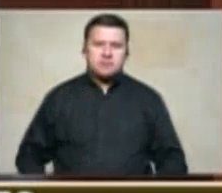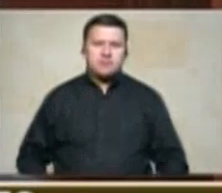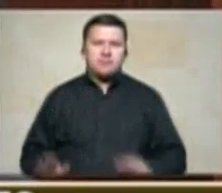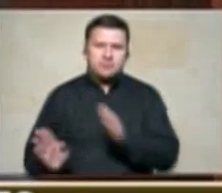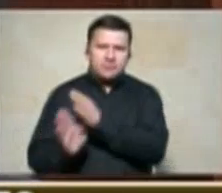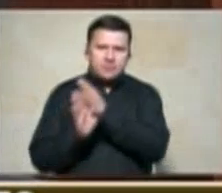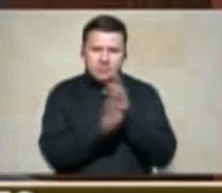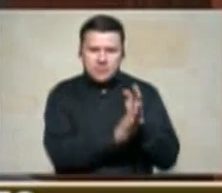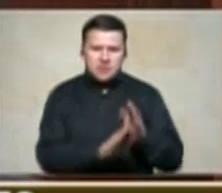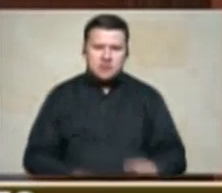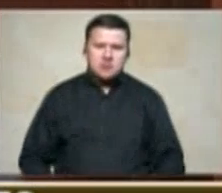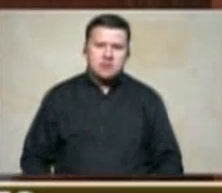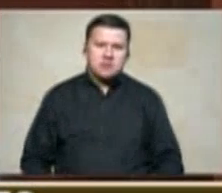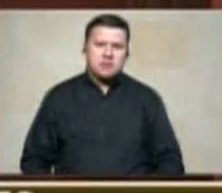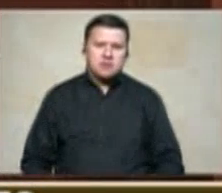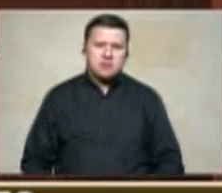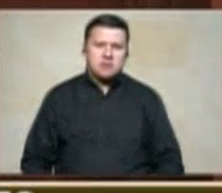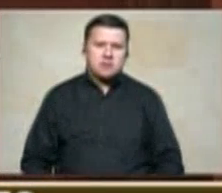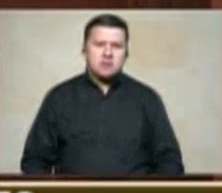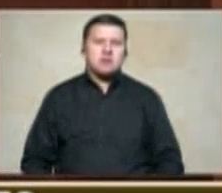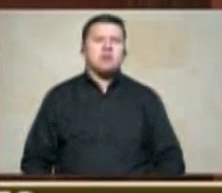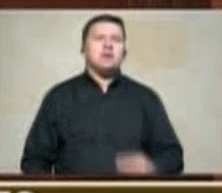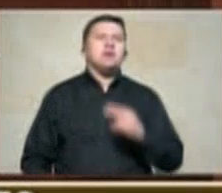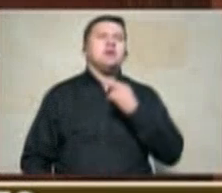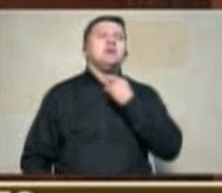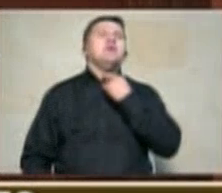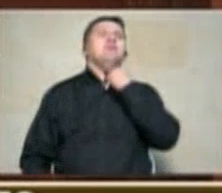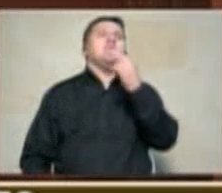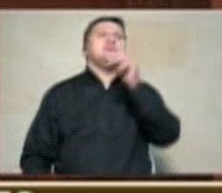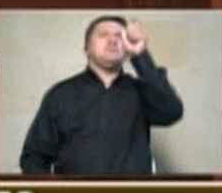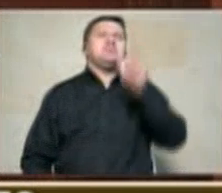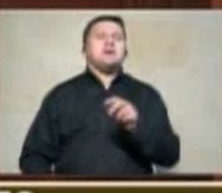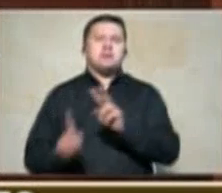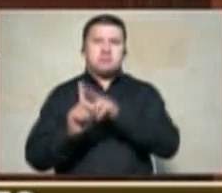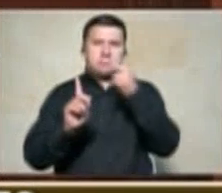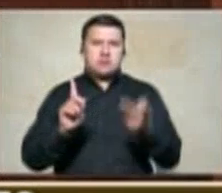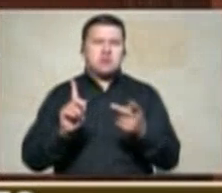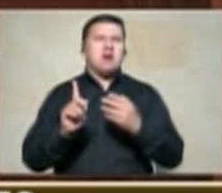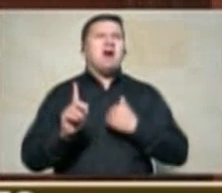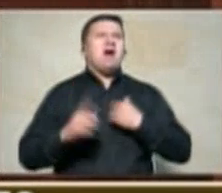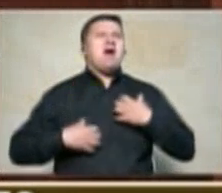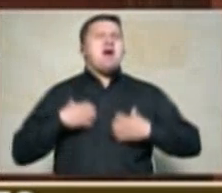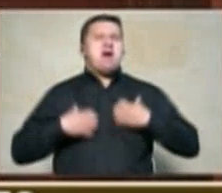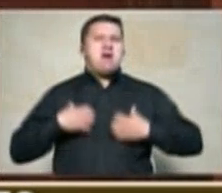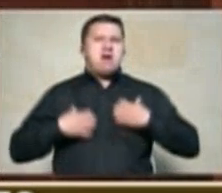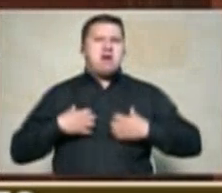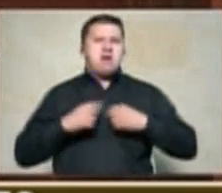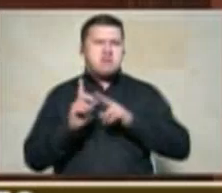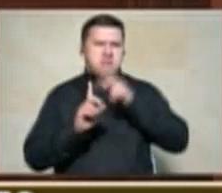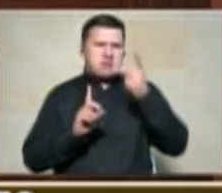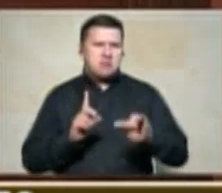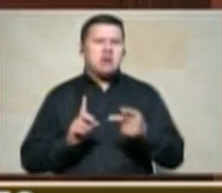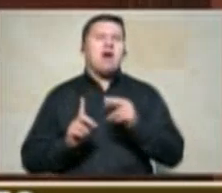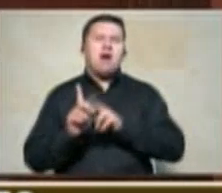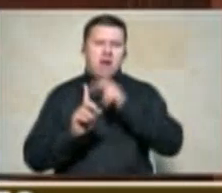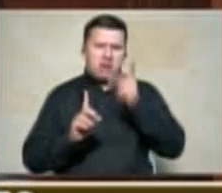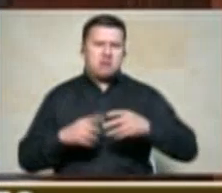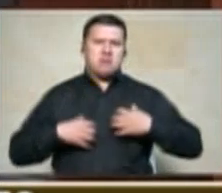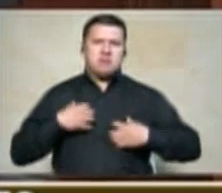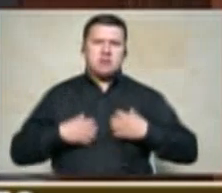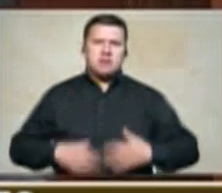pasemos a mirar la voz de las víctimas, o quienes, para este caso puntual, dicen ser las